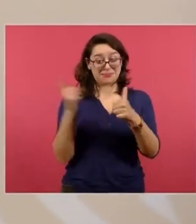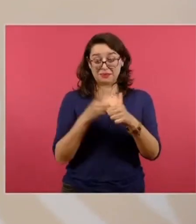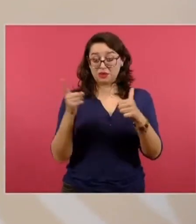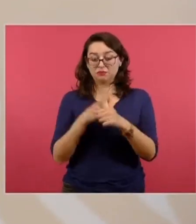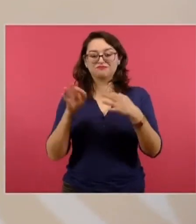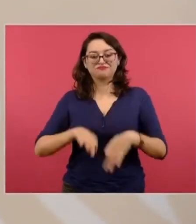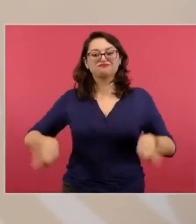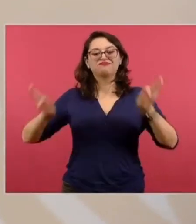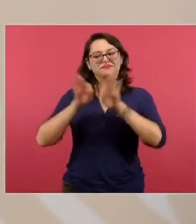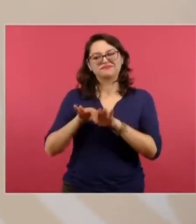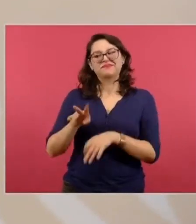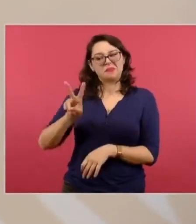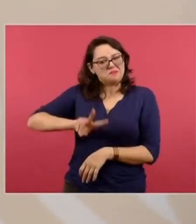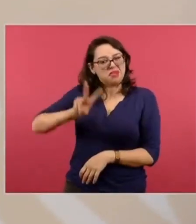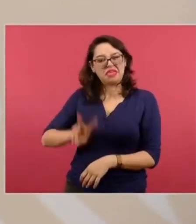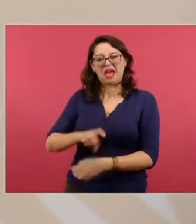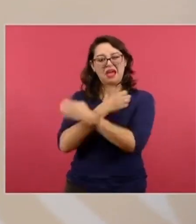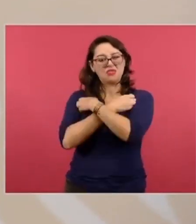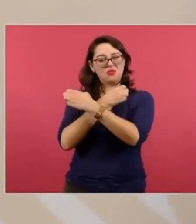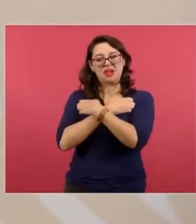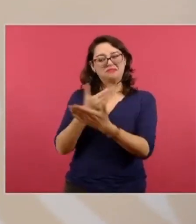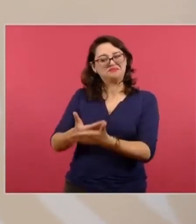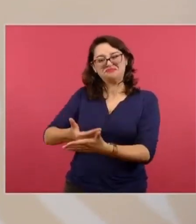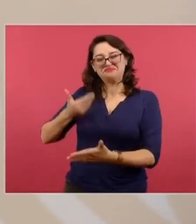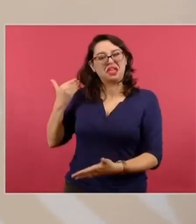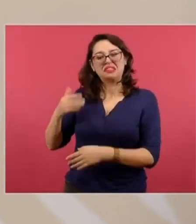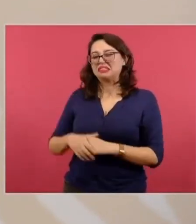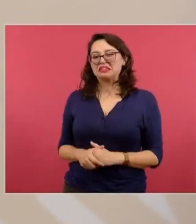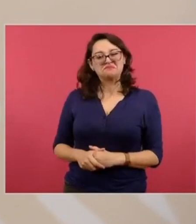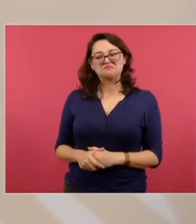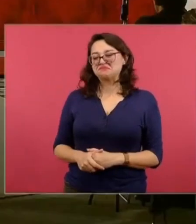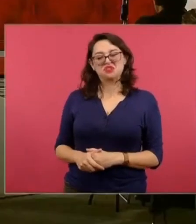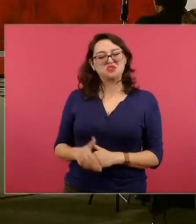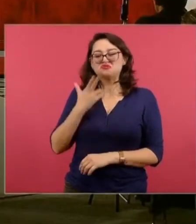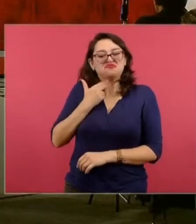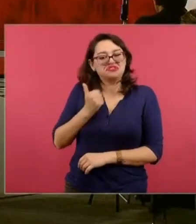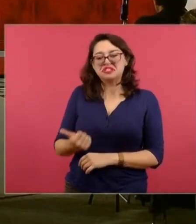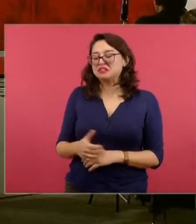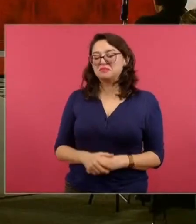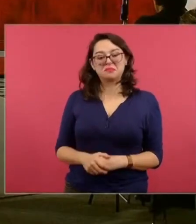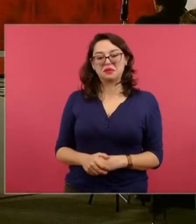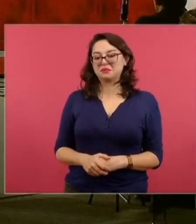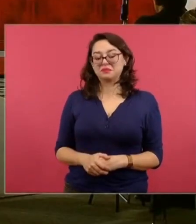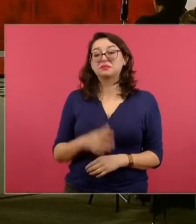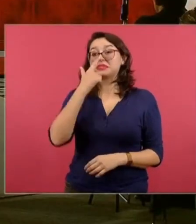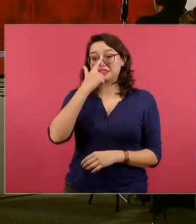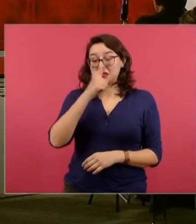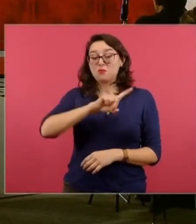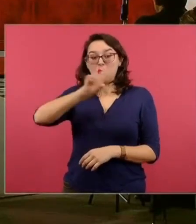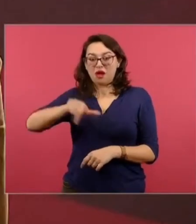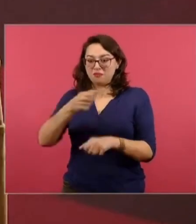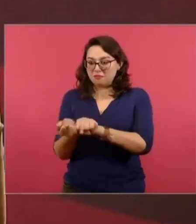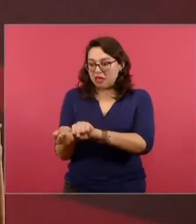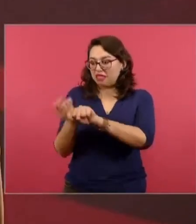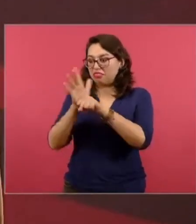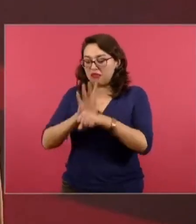pandemia, los tutores se habían dado cuenta, abrieron los ojos de la importancia que tenían los maestros, del